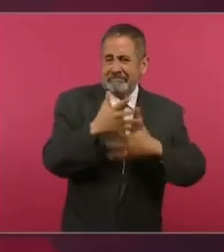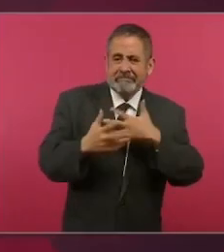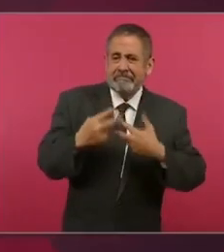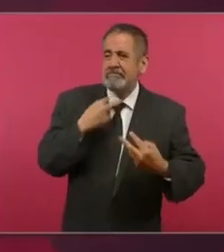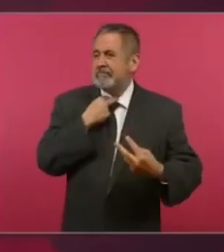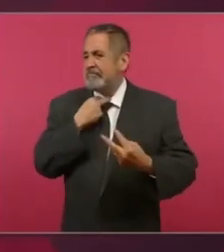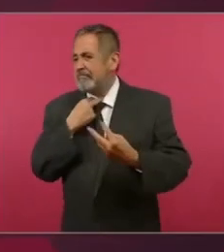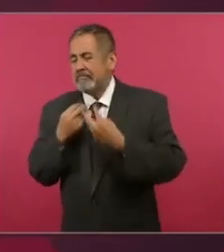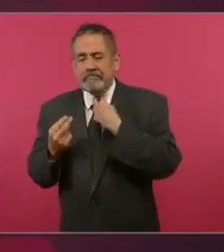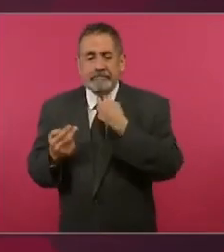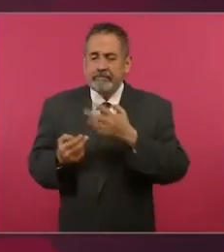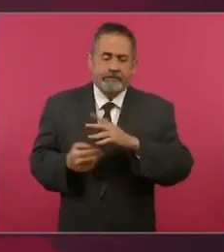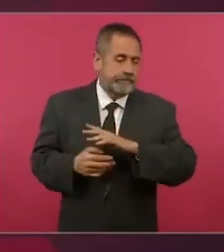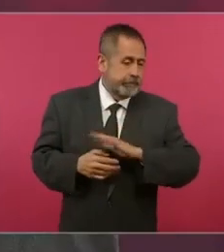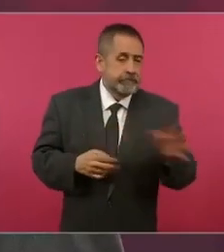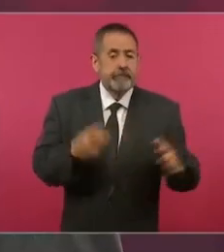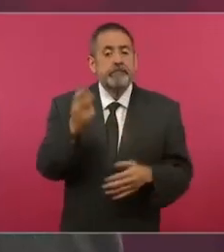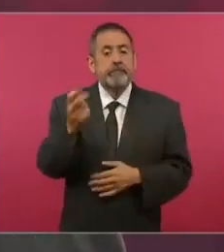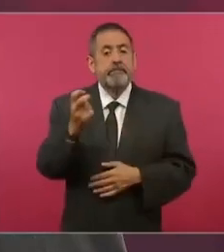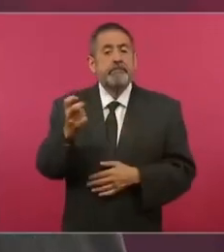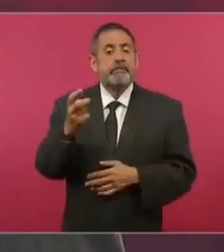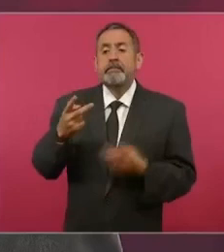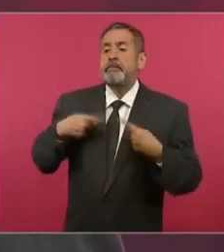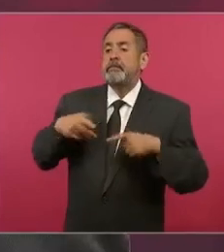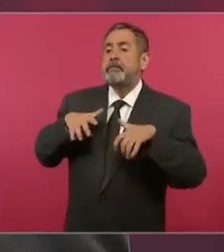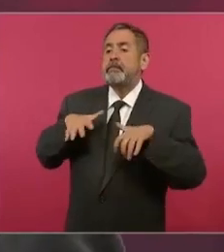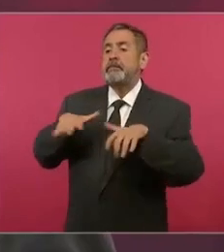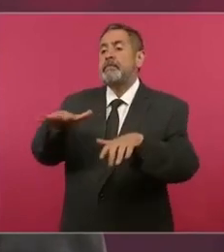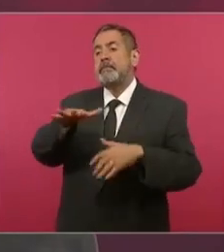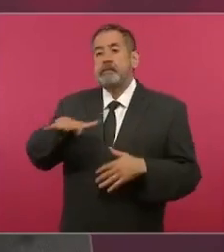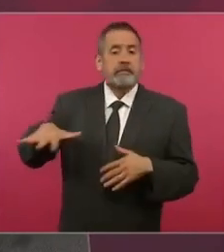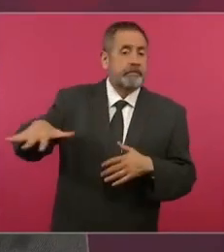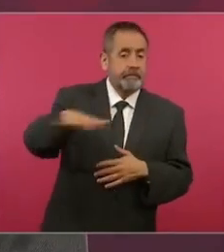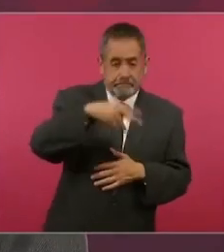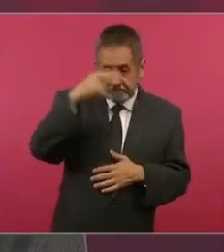Por eso el pueblo de México decidió